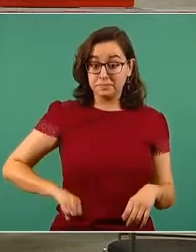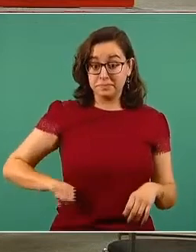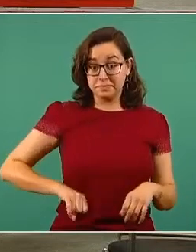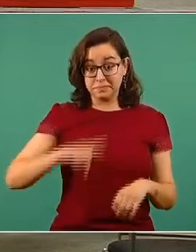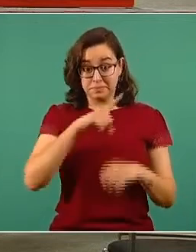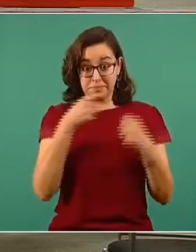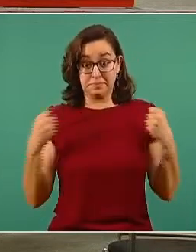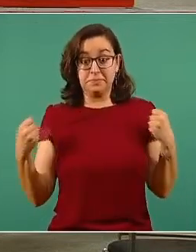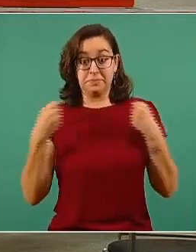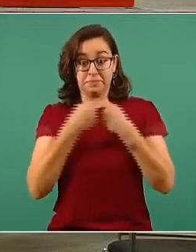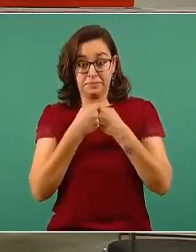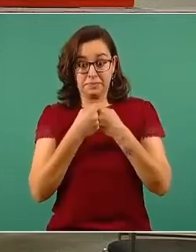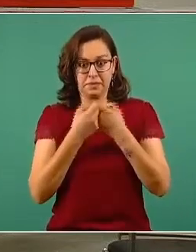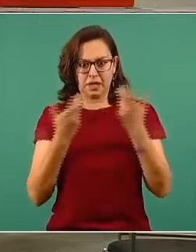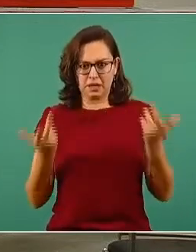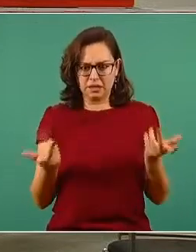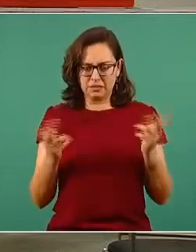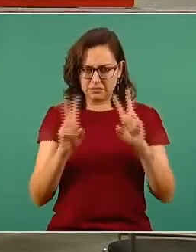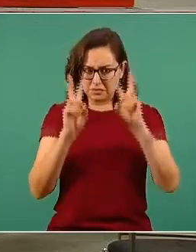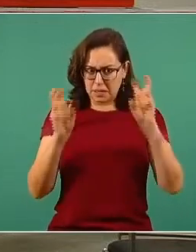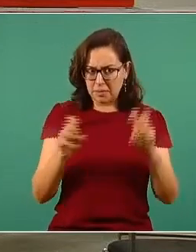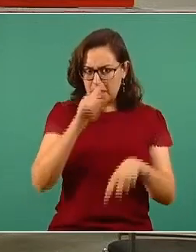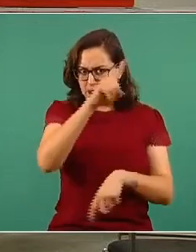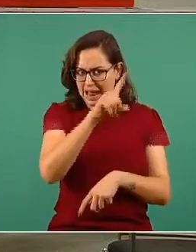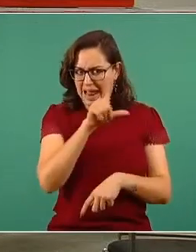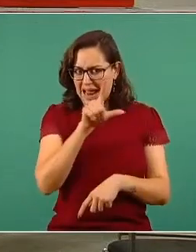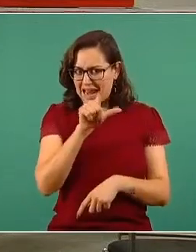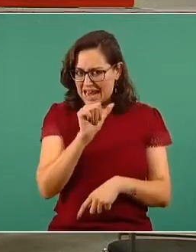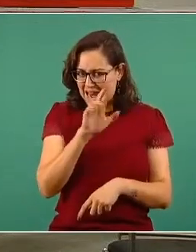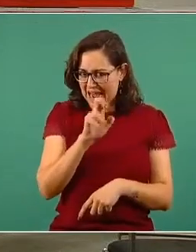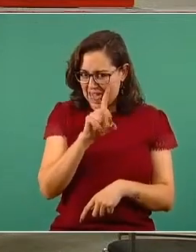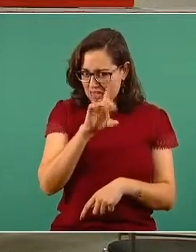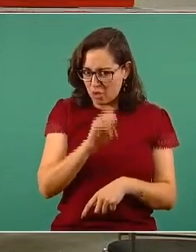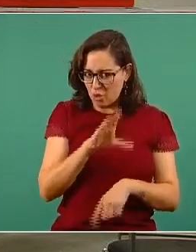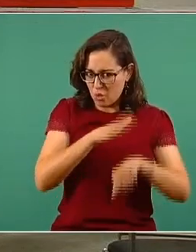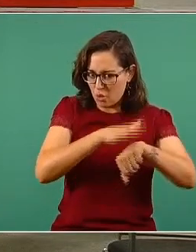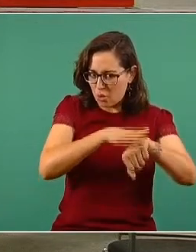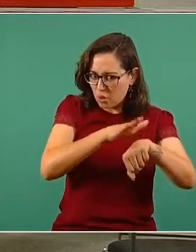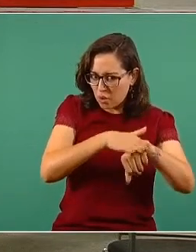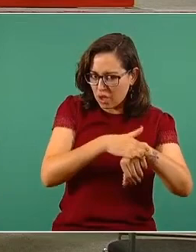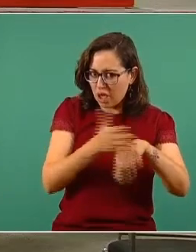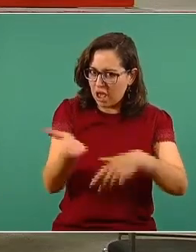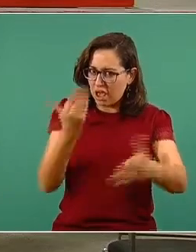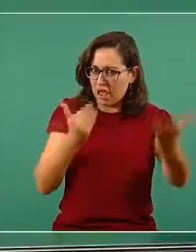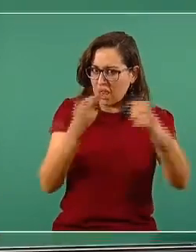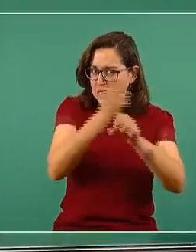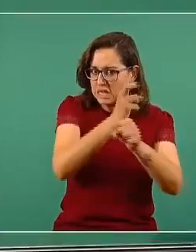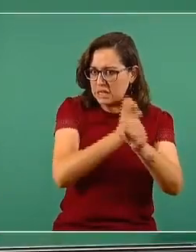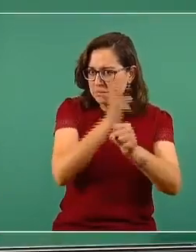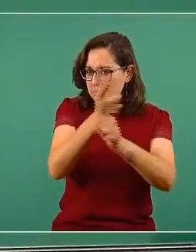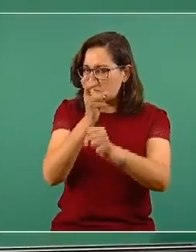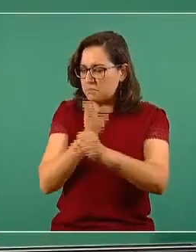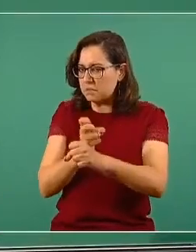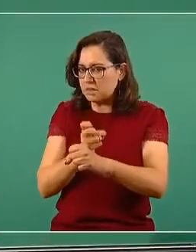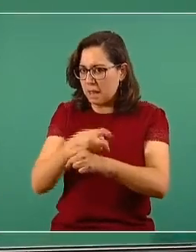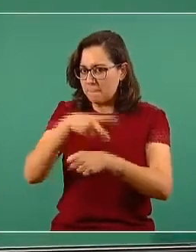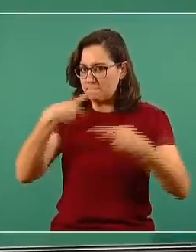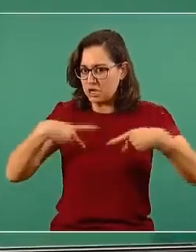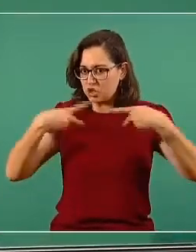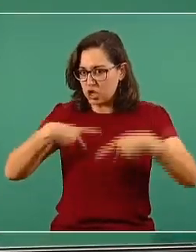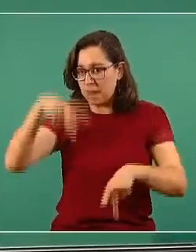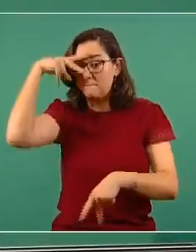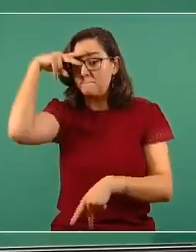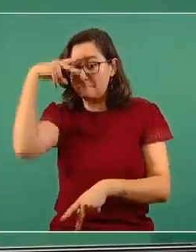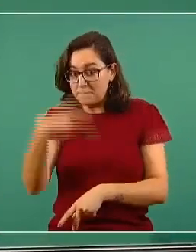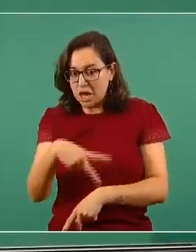No conozco sobre este llamado que presuntamente, de acuerdo a lo que usted nos relata, hubieran hecho autoridades en Nuevo Laredo